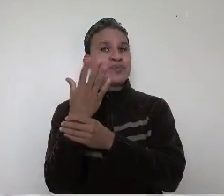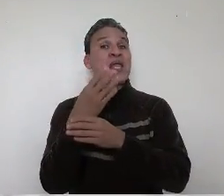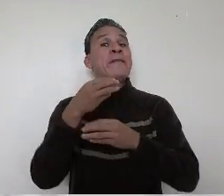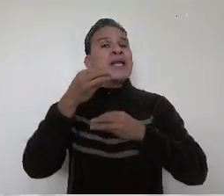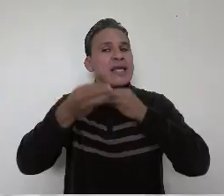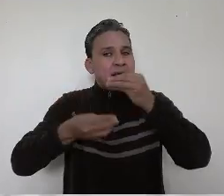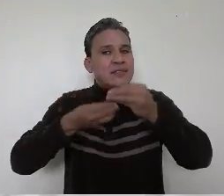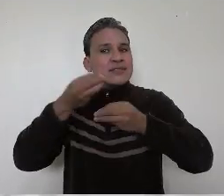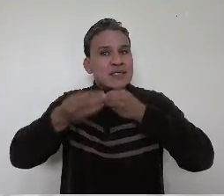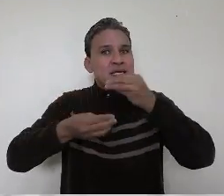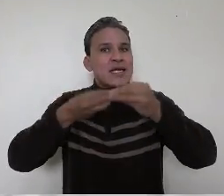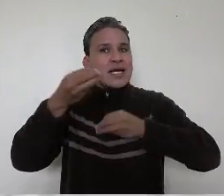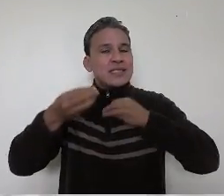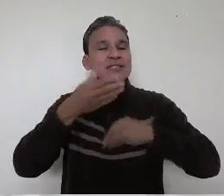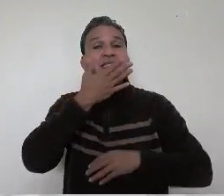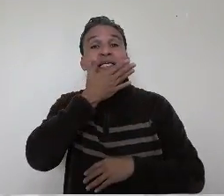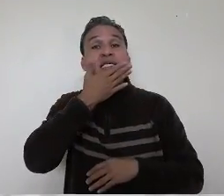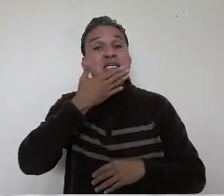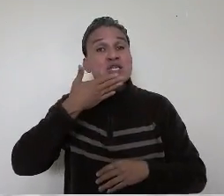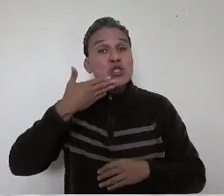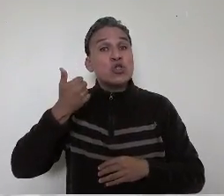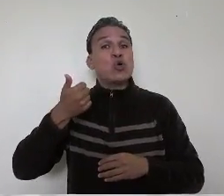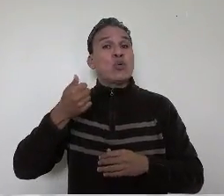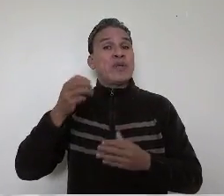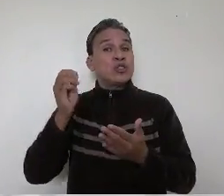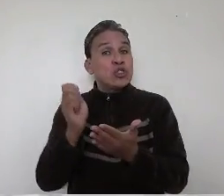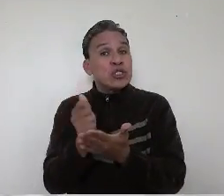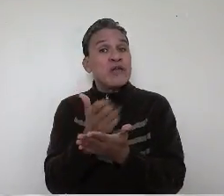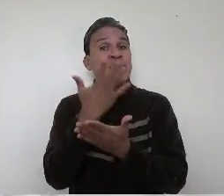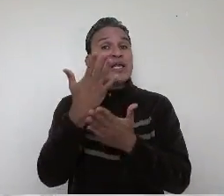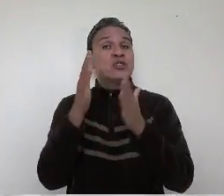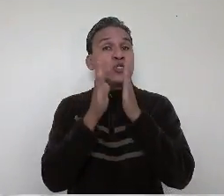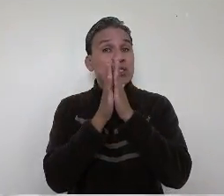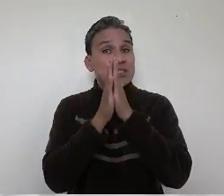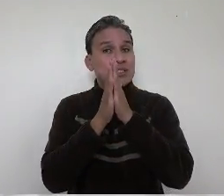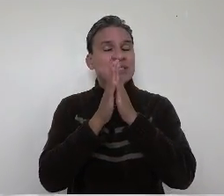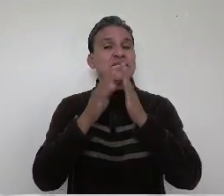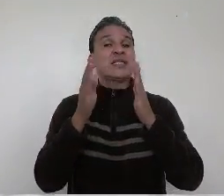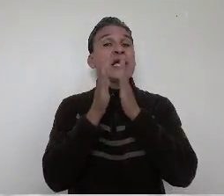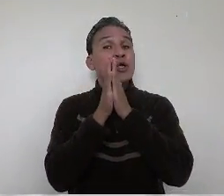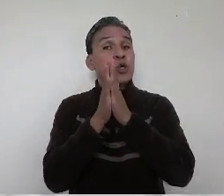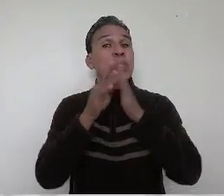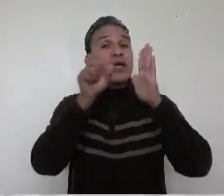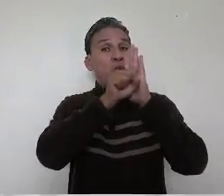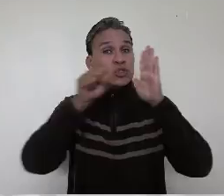produciendo frutos de evangelización y de santidad, roguemos al Señor.